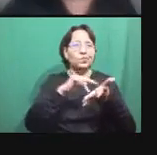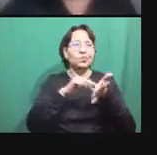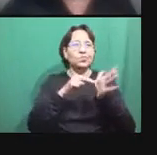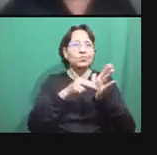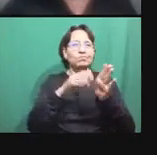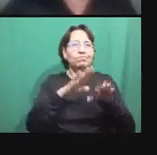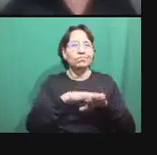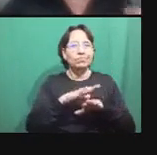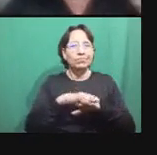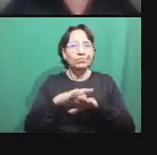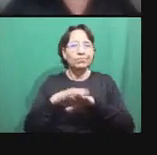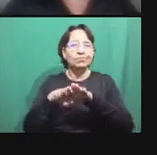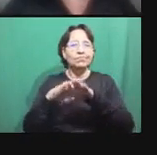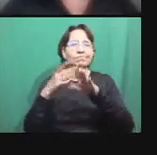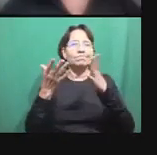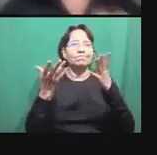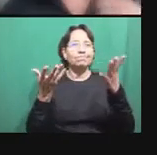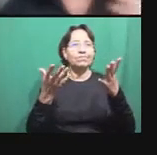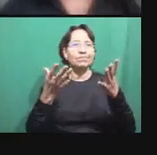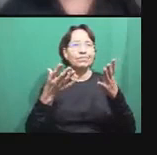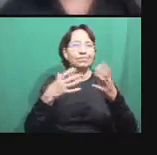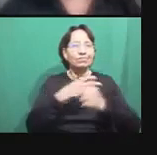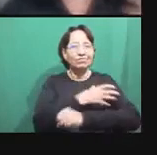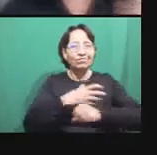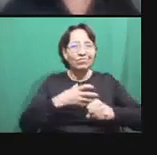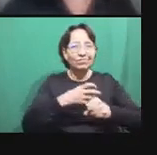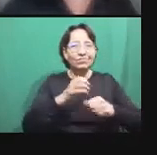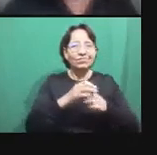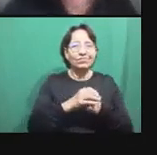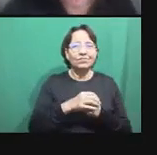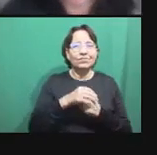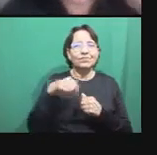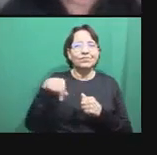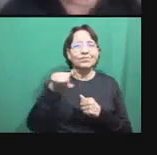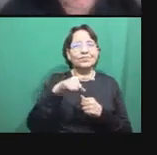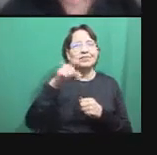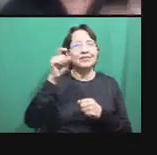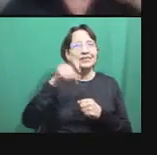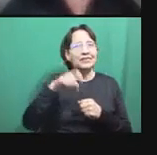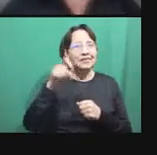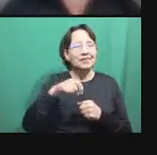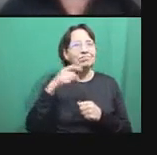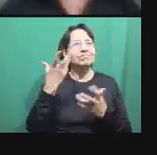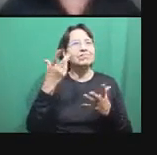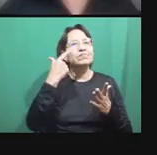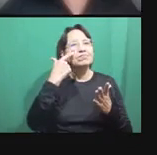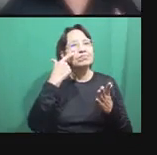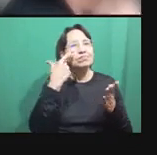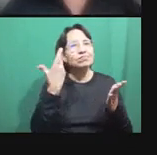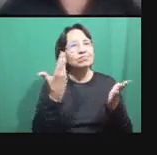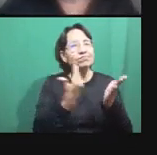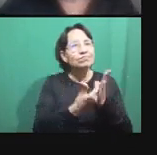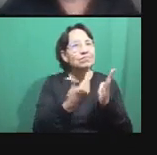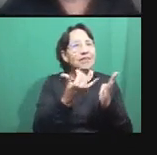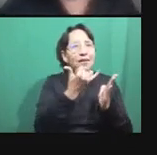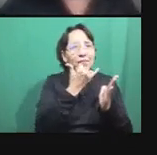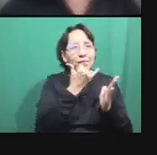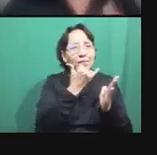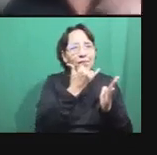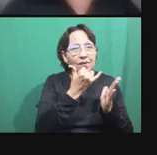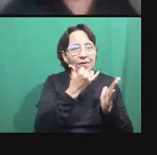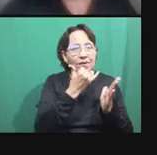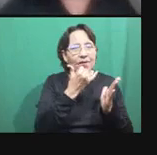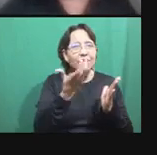poder. Y esa instancia del poder es la que necesita ser cuestionada, derribada, indagada, vuelta a ser. Con